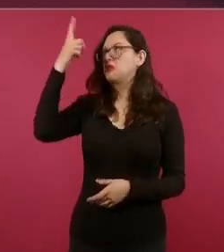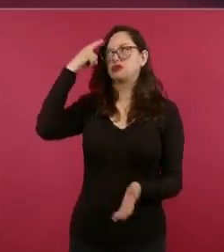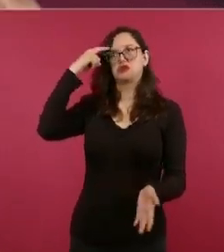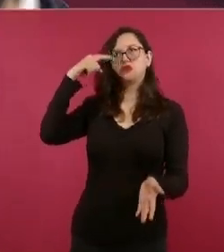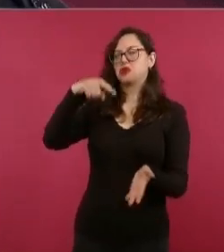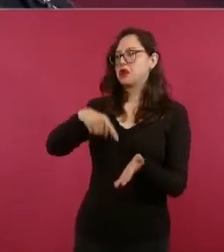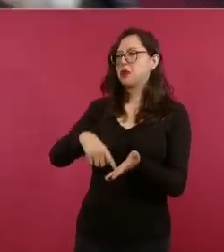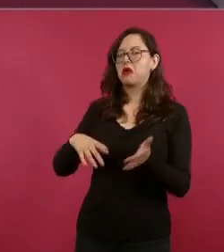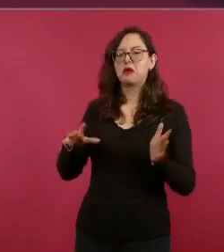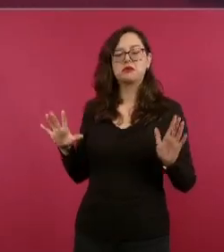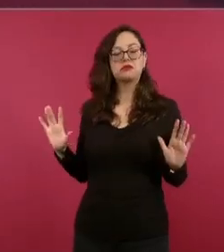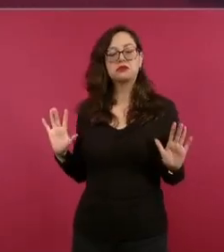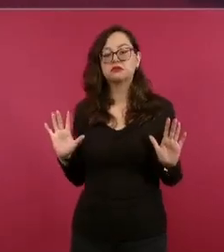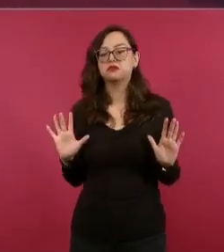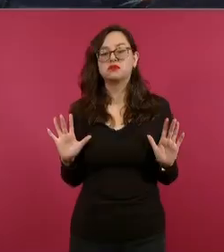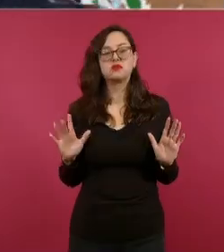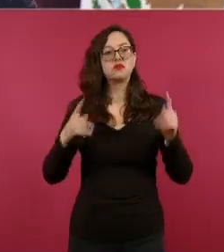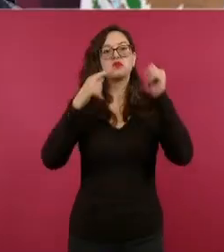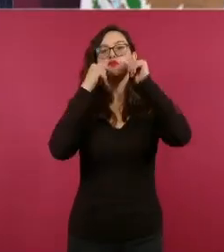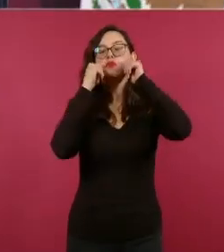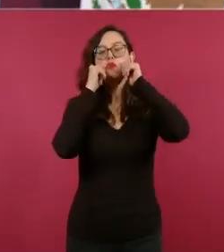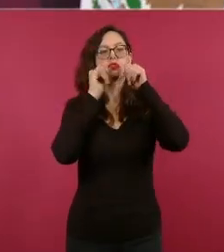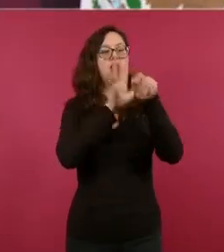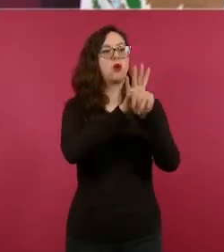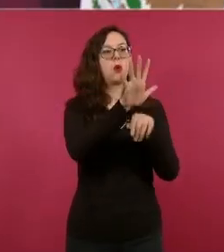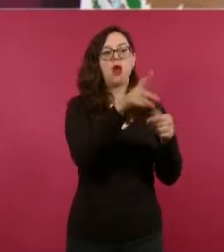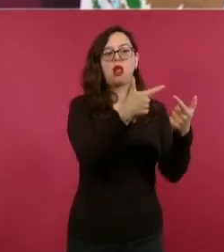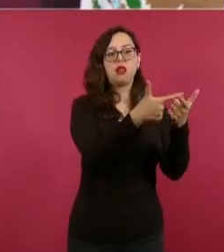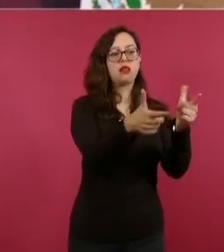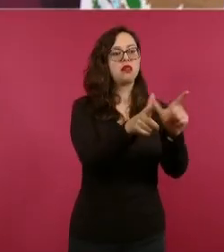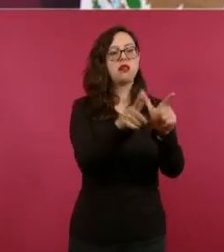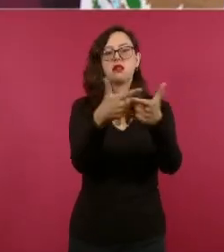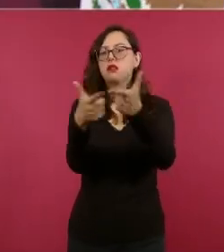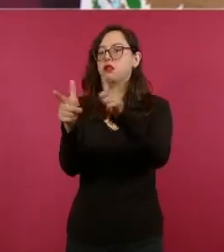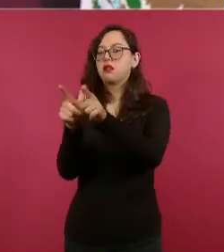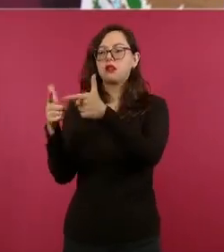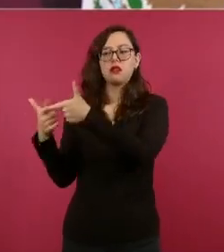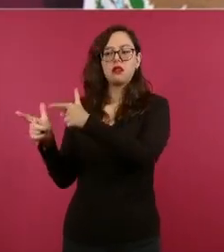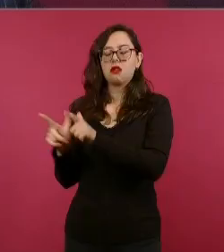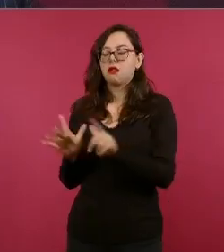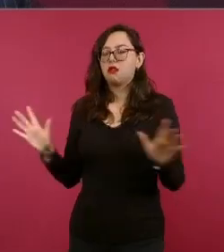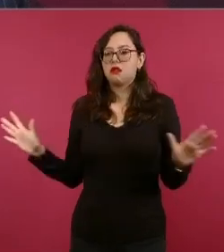para todas las clases sociales.